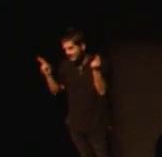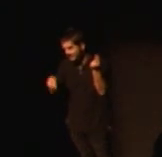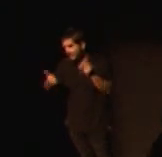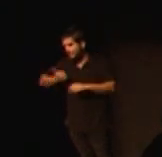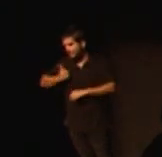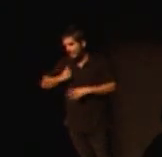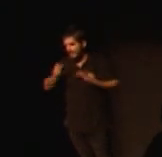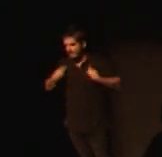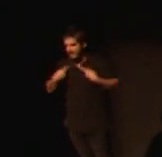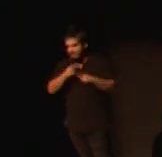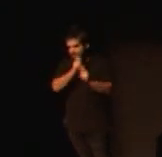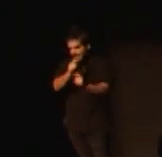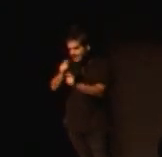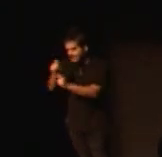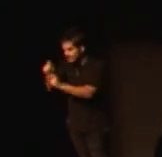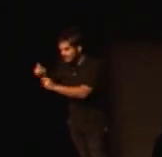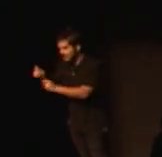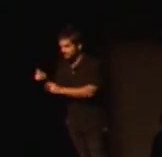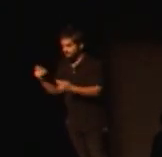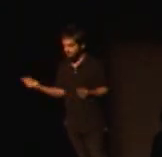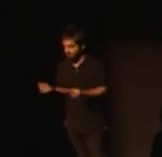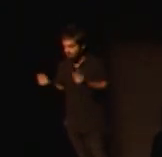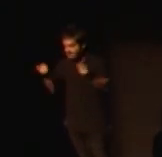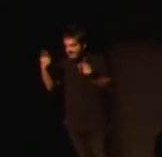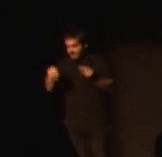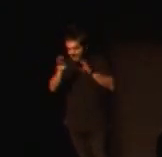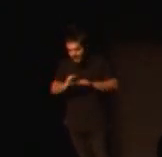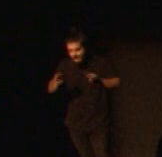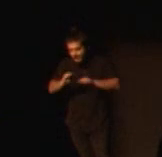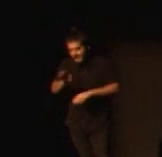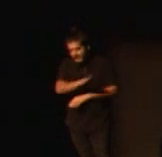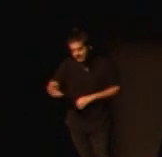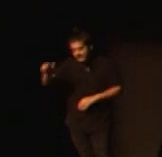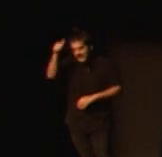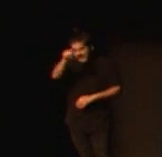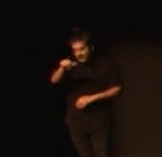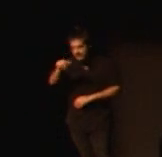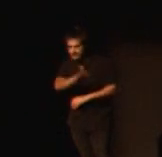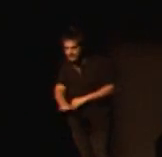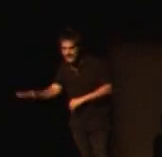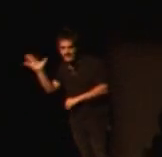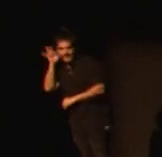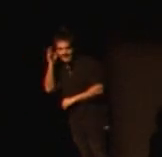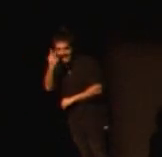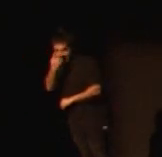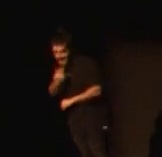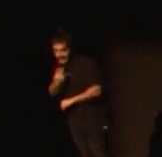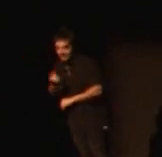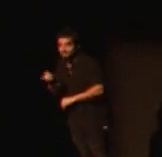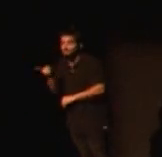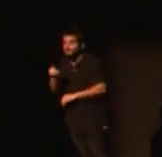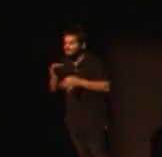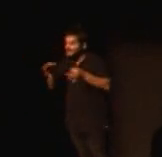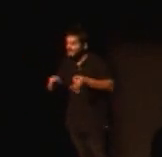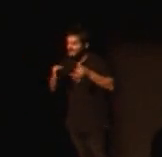estoy convencido, y de formar a niños y a niñas ciegas y de abrir la puerta a la integración y a la inserción